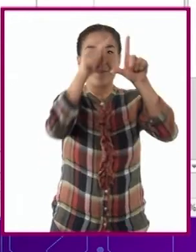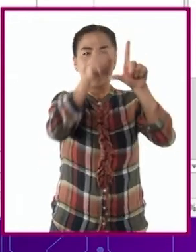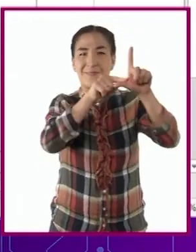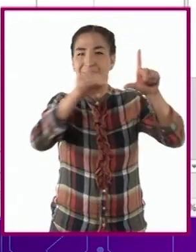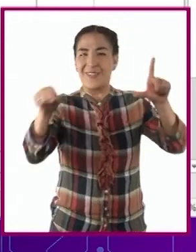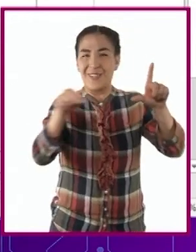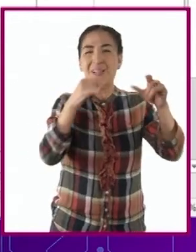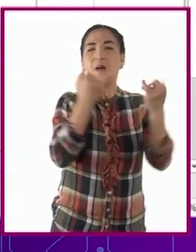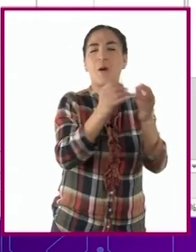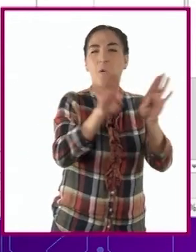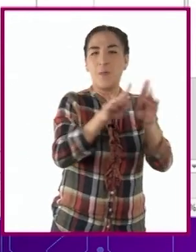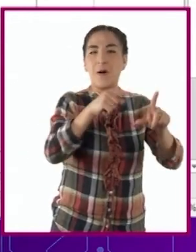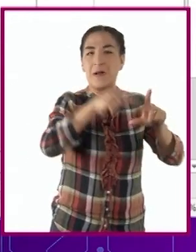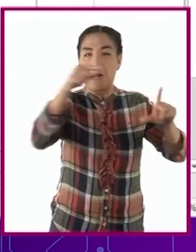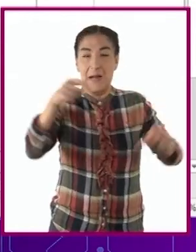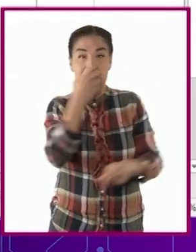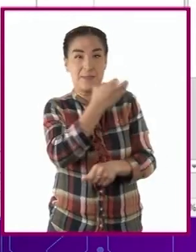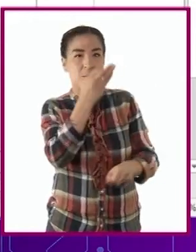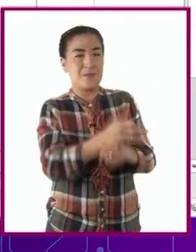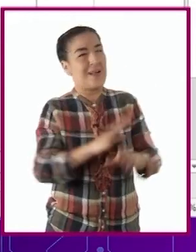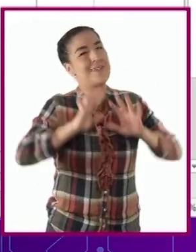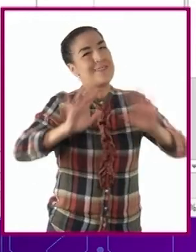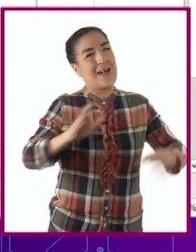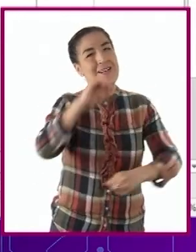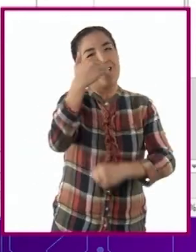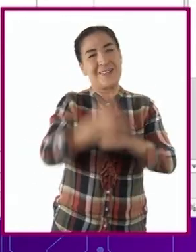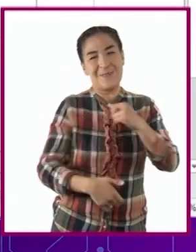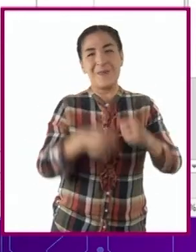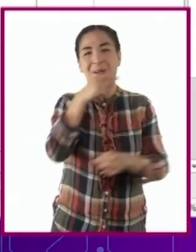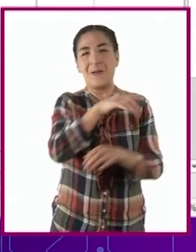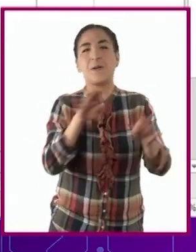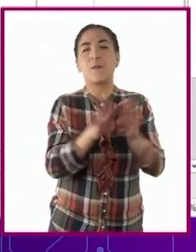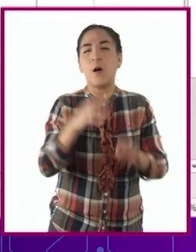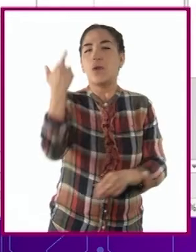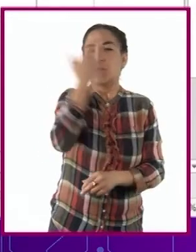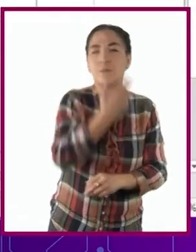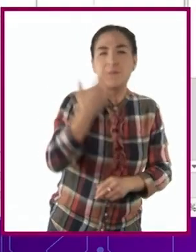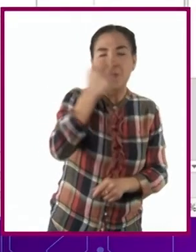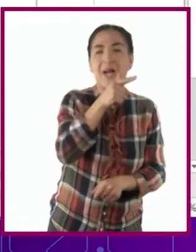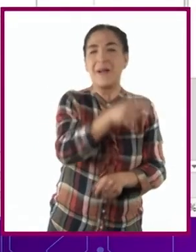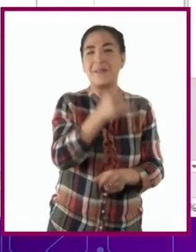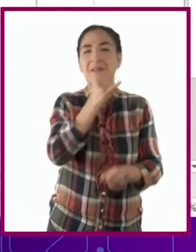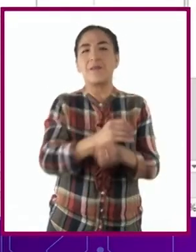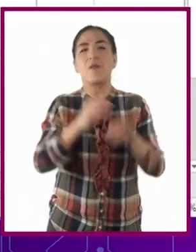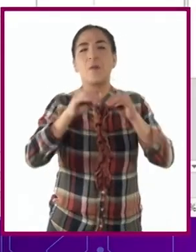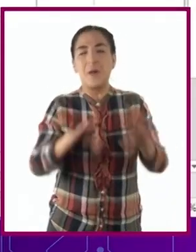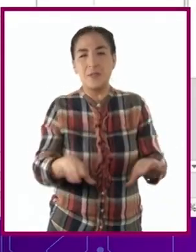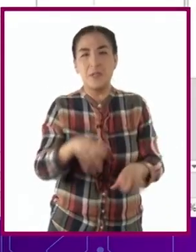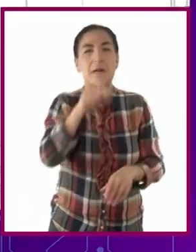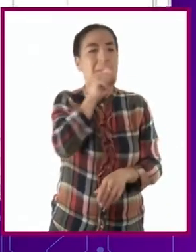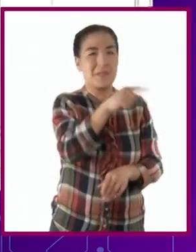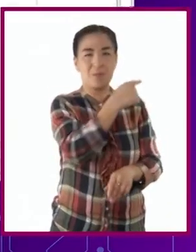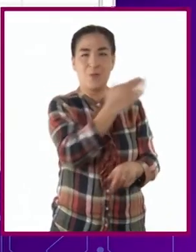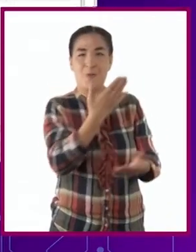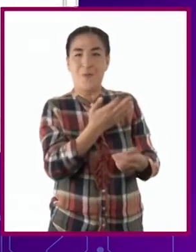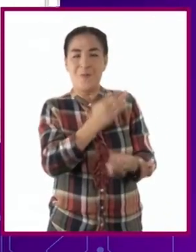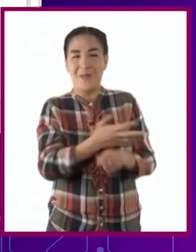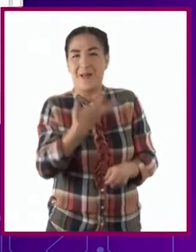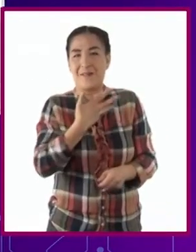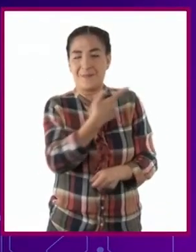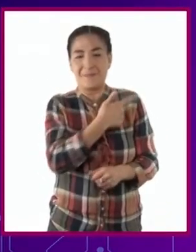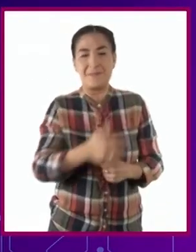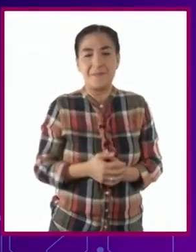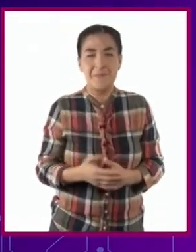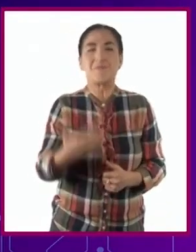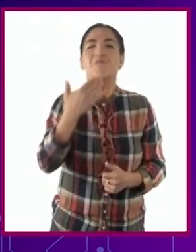Así, hemos terminado la gráfica y podemos realizar el análisis de la información que ahí se muestra. Muy